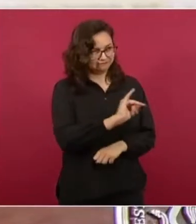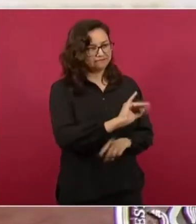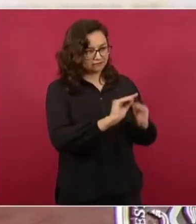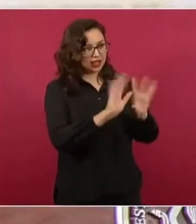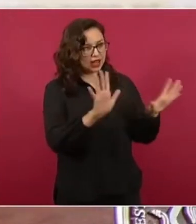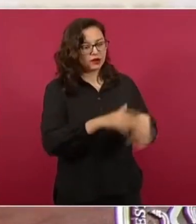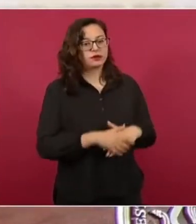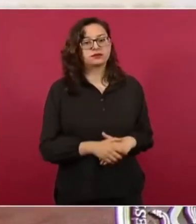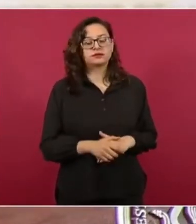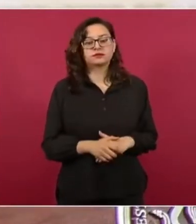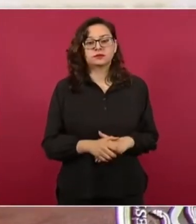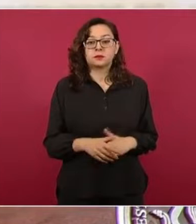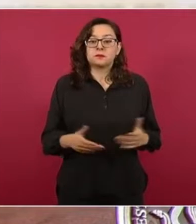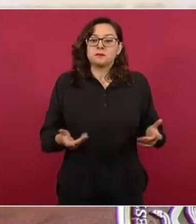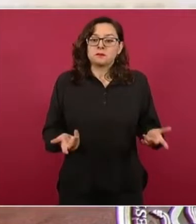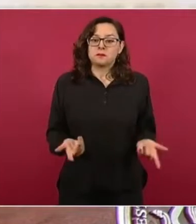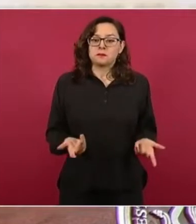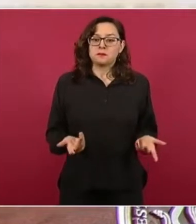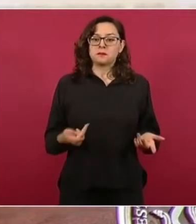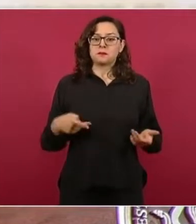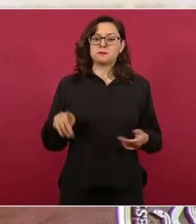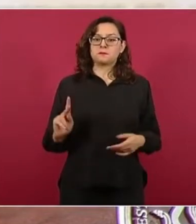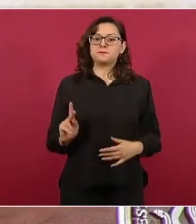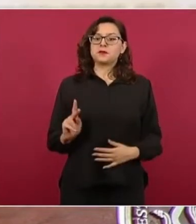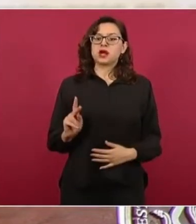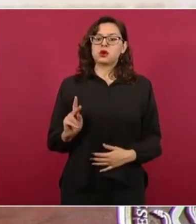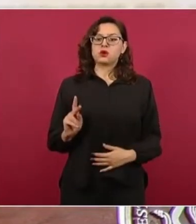también eso ¿sí?